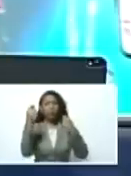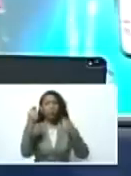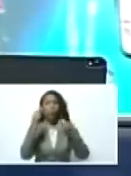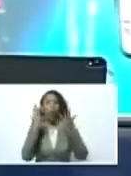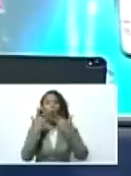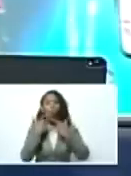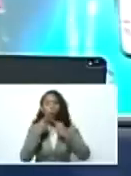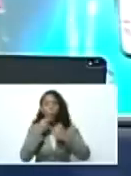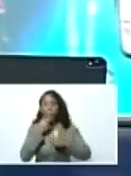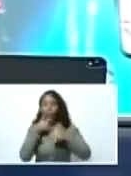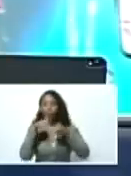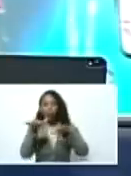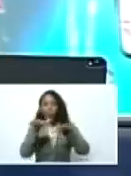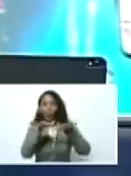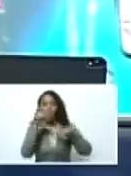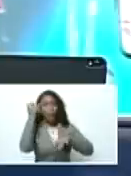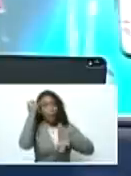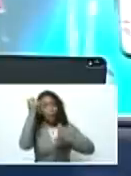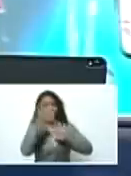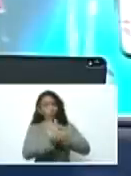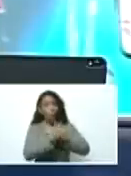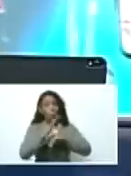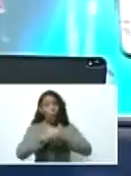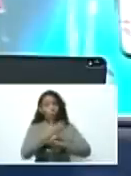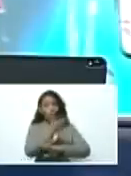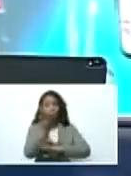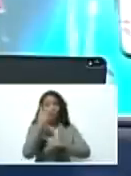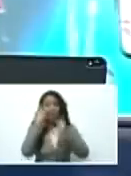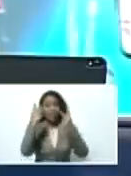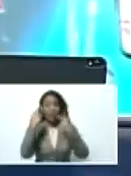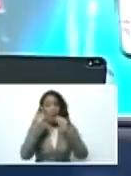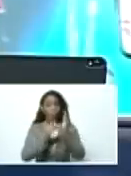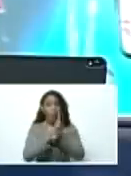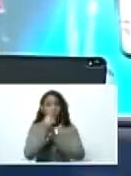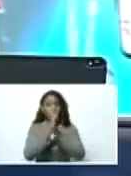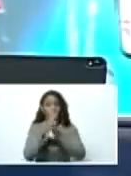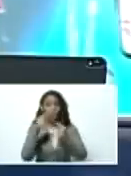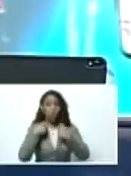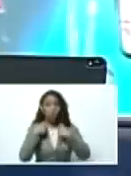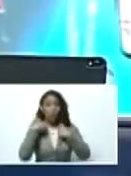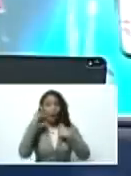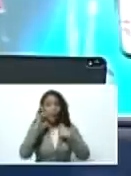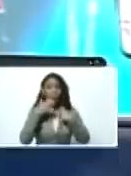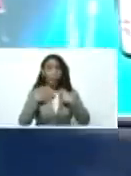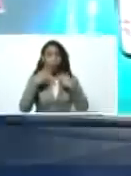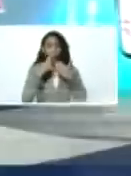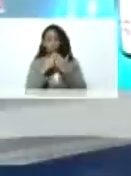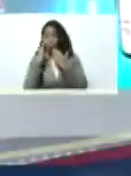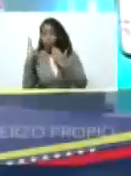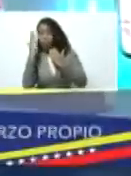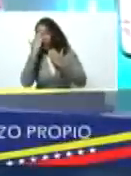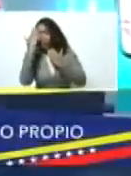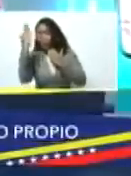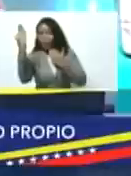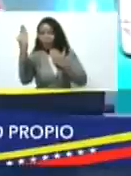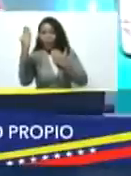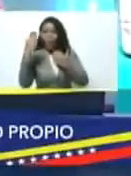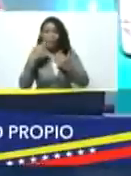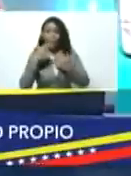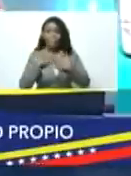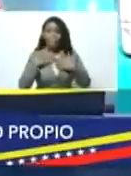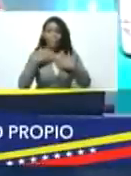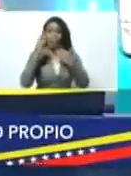con belleza. Porque ustedes ven estos emprendimientos que tengo aquí a mi lado, a mi frente y en mi